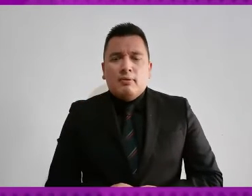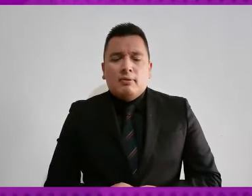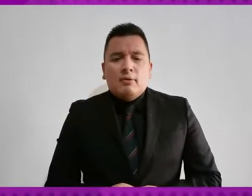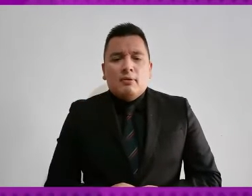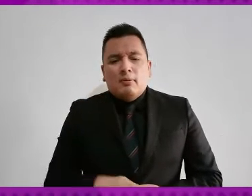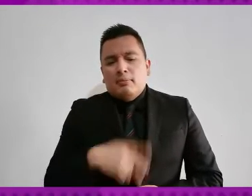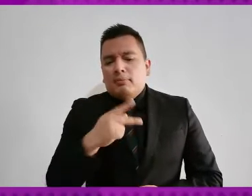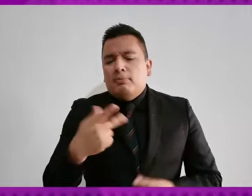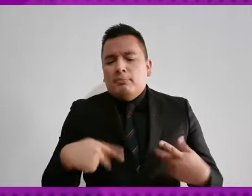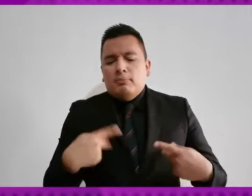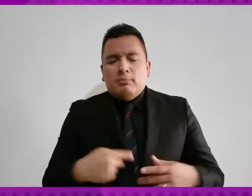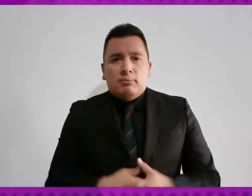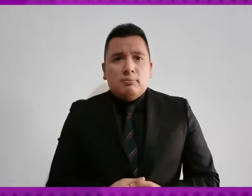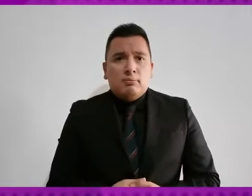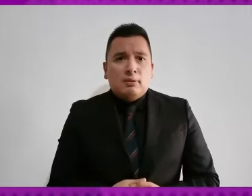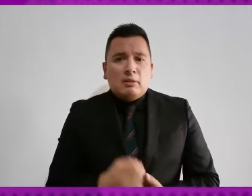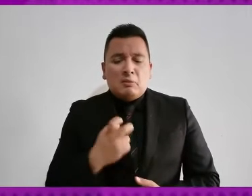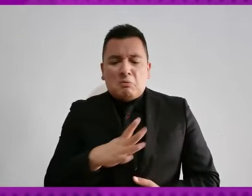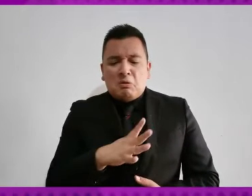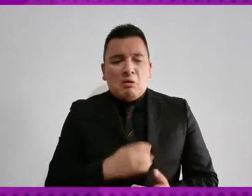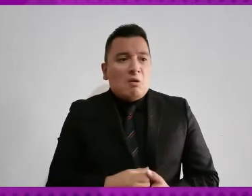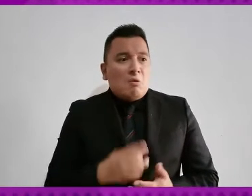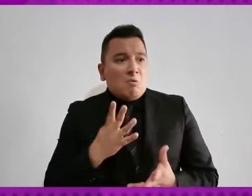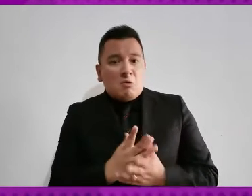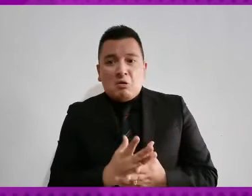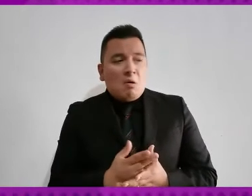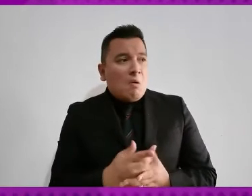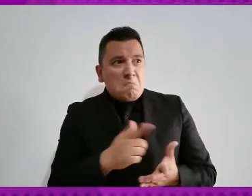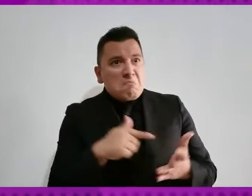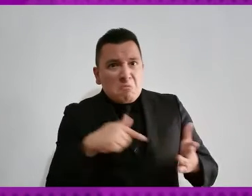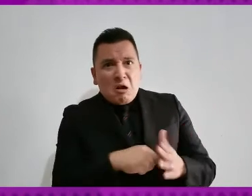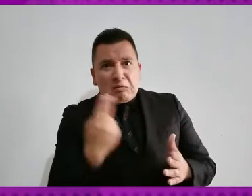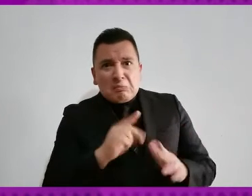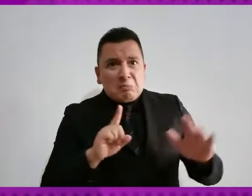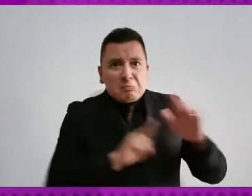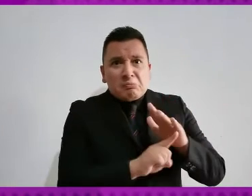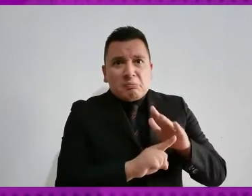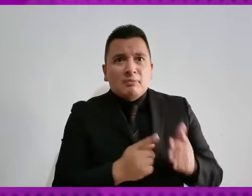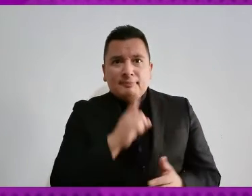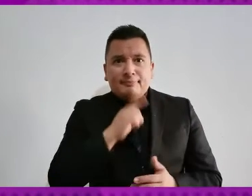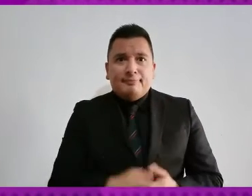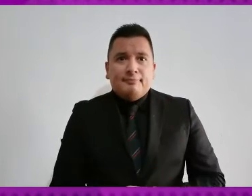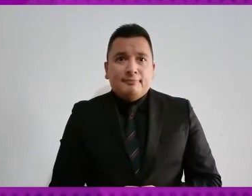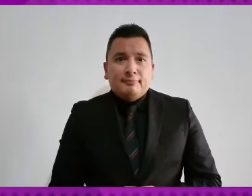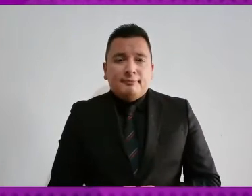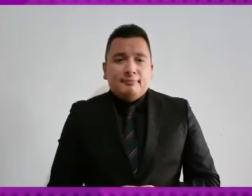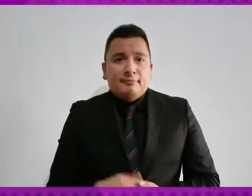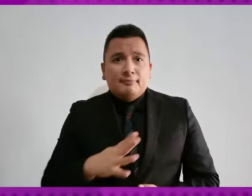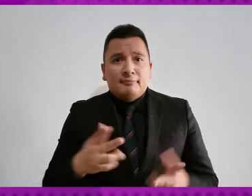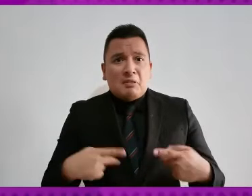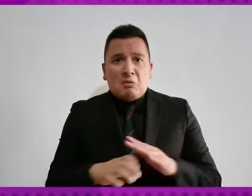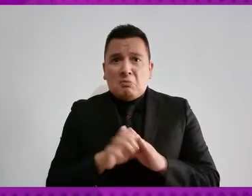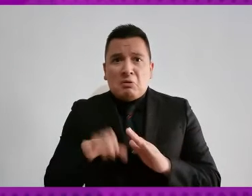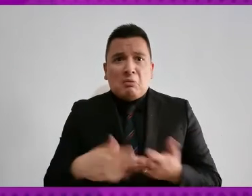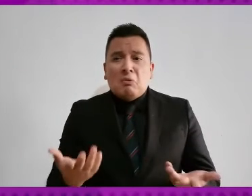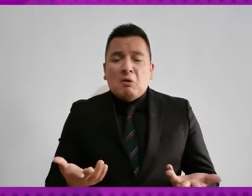político-electorales de las y los ciudadanos no esté vinculado a un espacio físico donde tienen que acudir. Traemos el tema de que hay personas que el